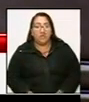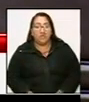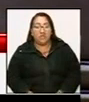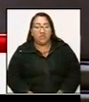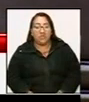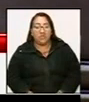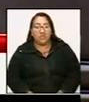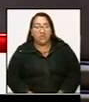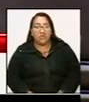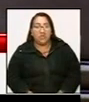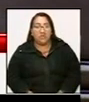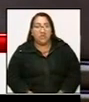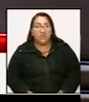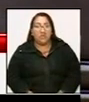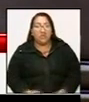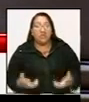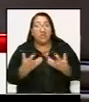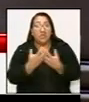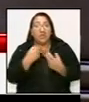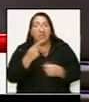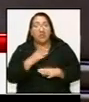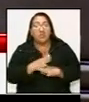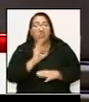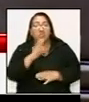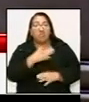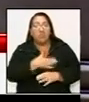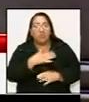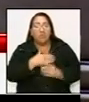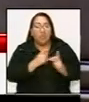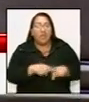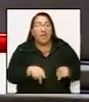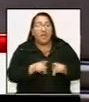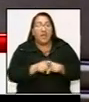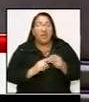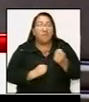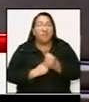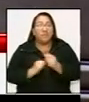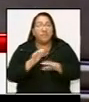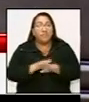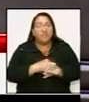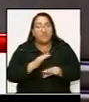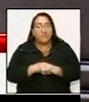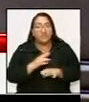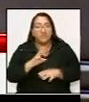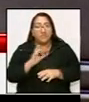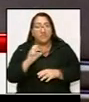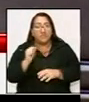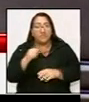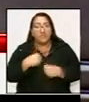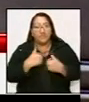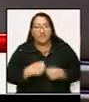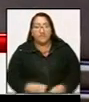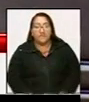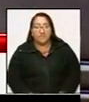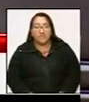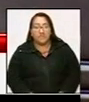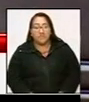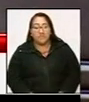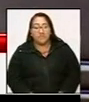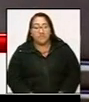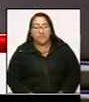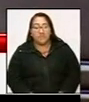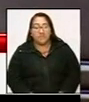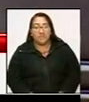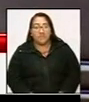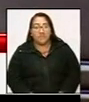Beauvoir es coherente con el nihilismo de su propia pareja, Jean-Paul Sartre, el filósofo del existencialismo.